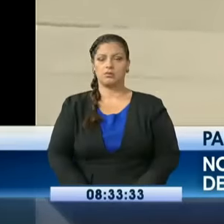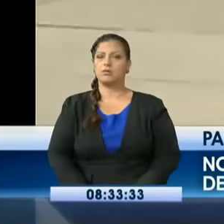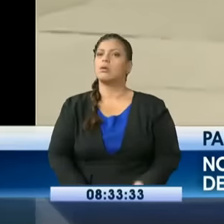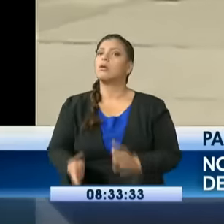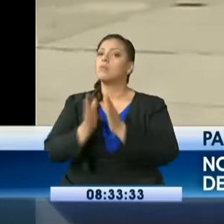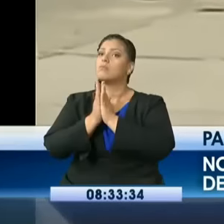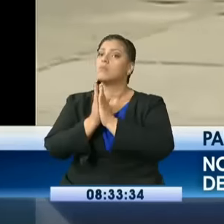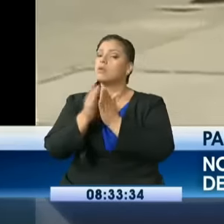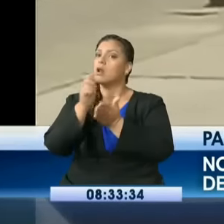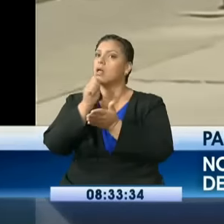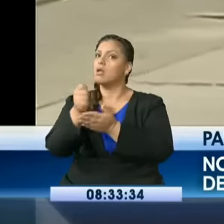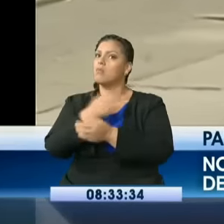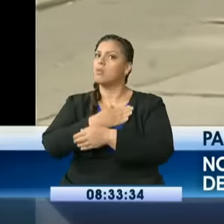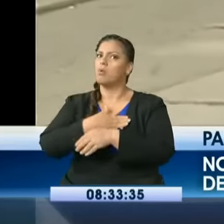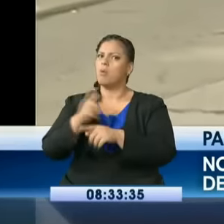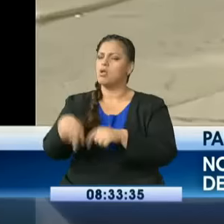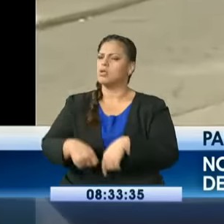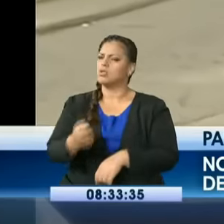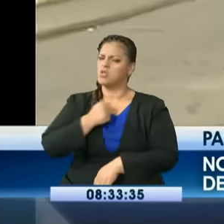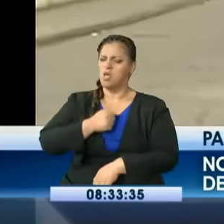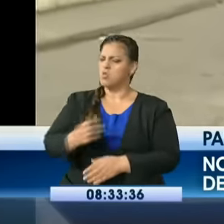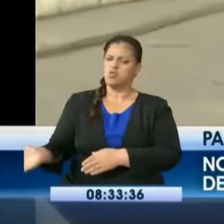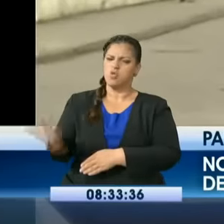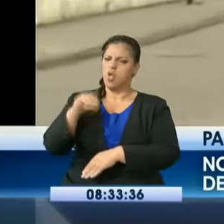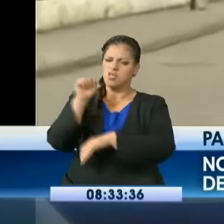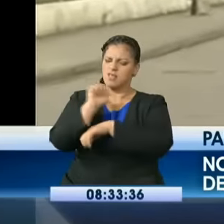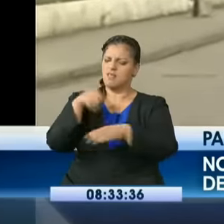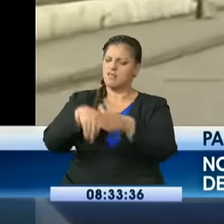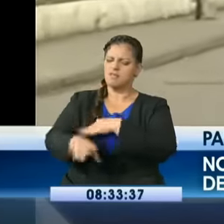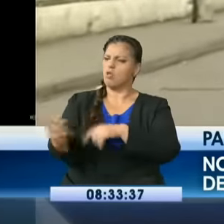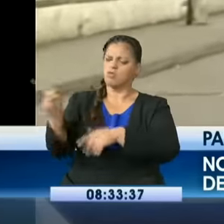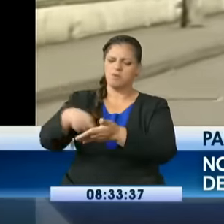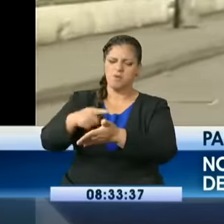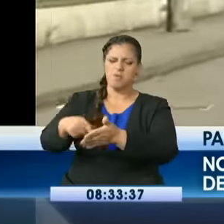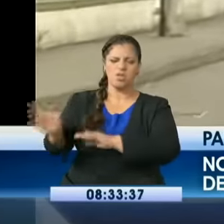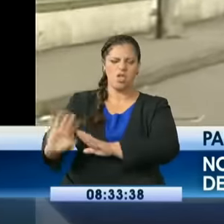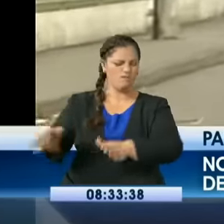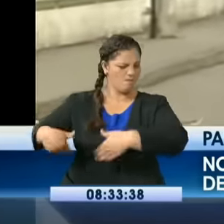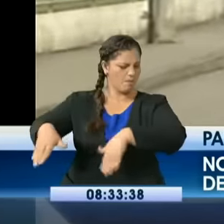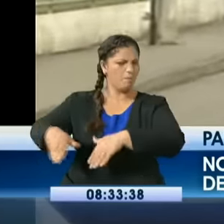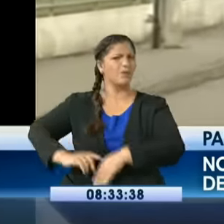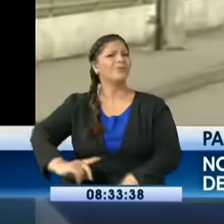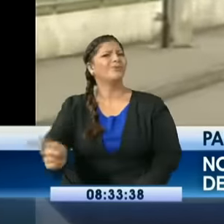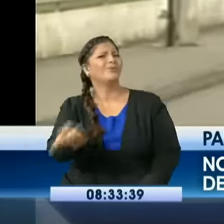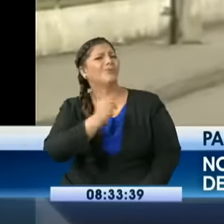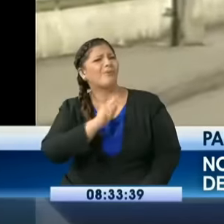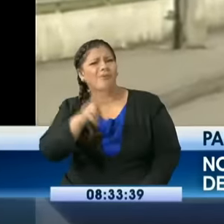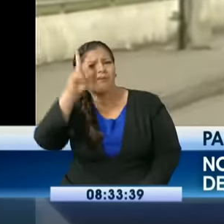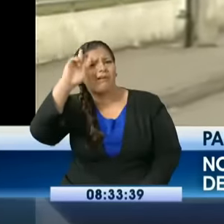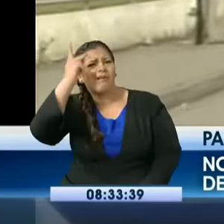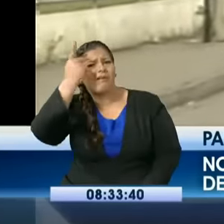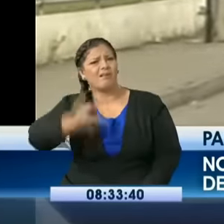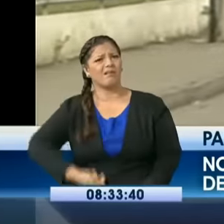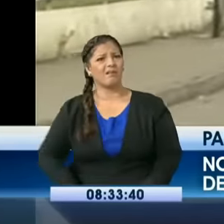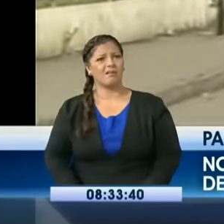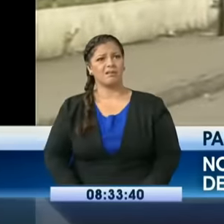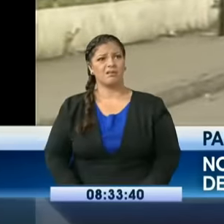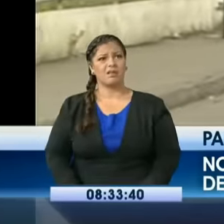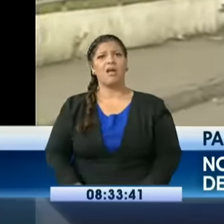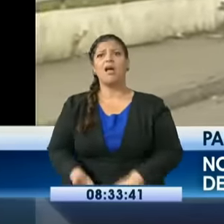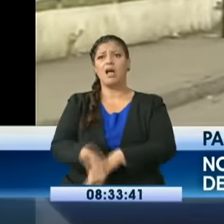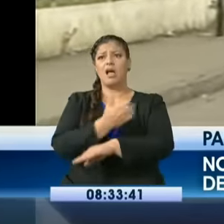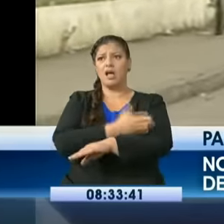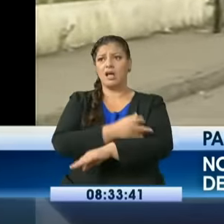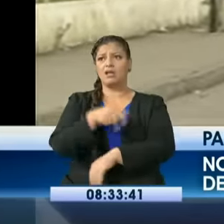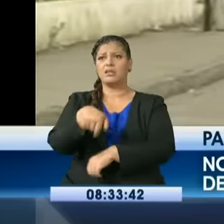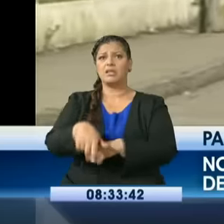pido encarecidamente, no estamos impidiendo la educación de ninguna manera, por eso esta organización peleó por esa escuela, que yo no fui parte de esa gran